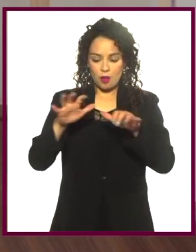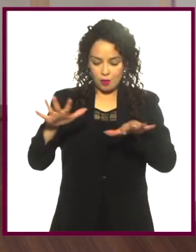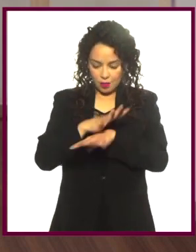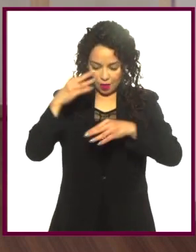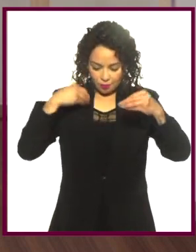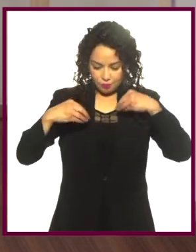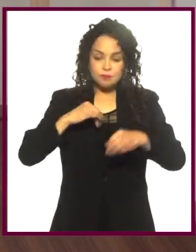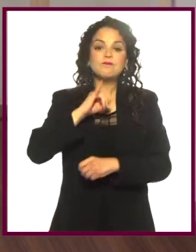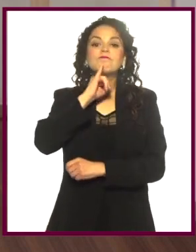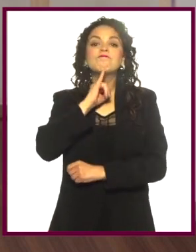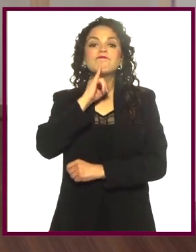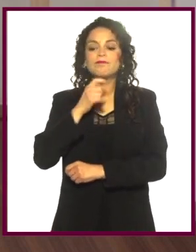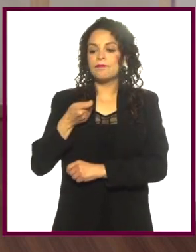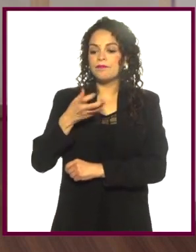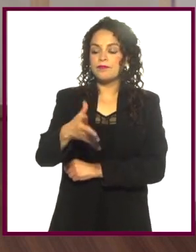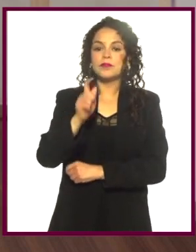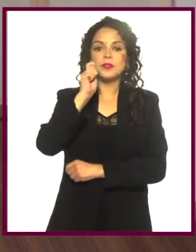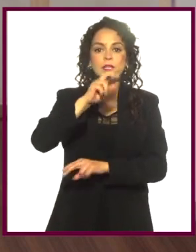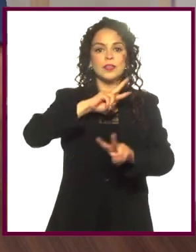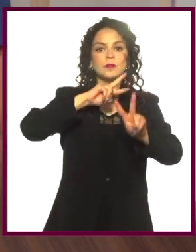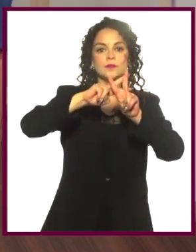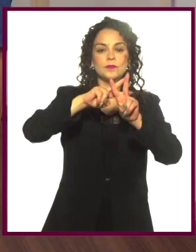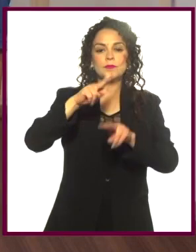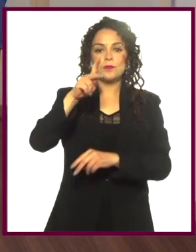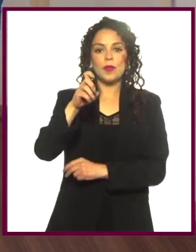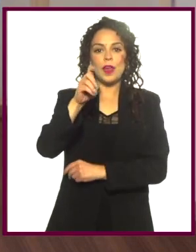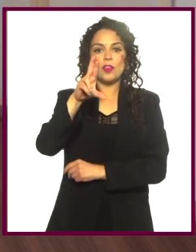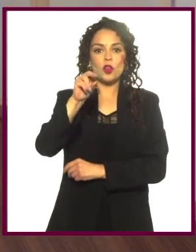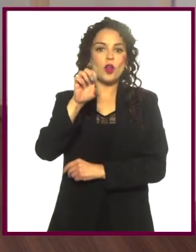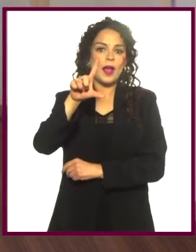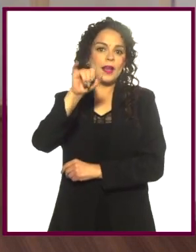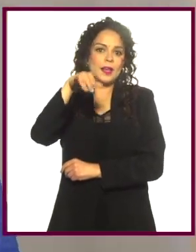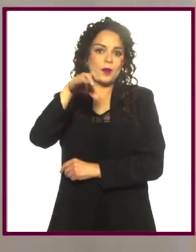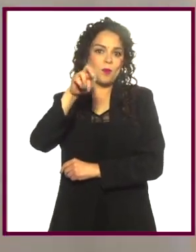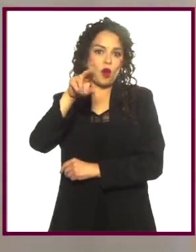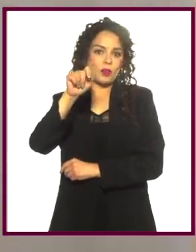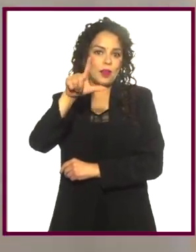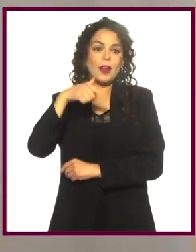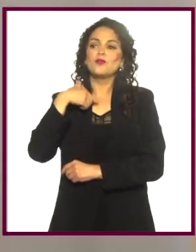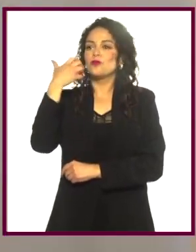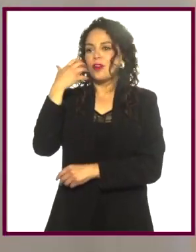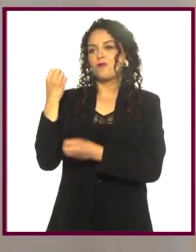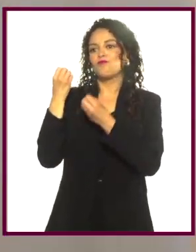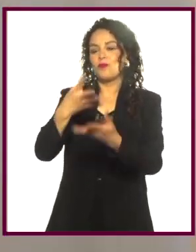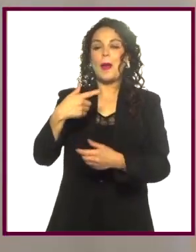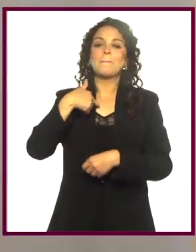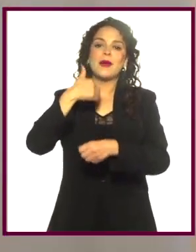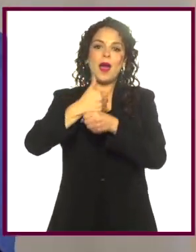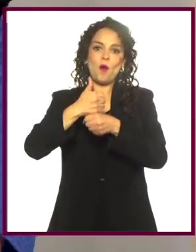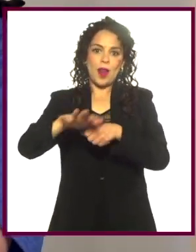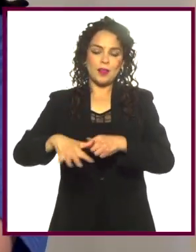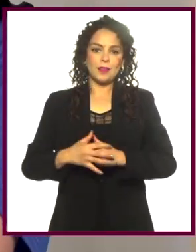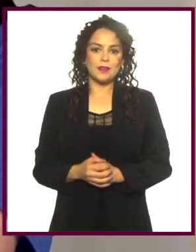el Inmortal. Y pues yo quiero el disco para regalárselo a la abuela el día de su cumpleaños. Órale, a ver, yo te la tomo. Va.